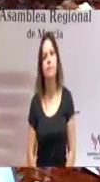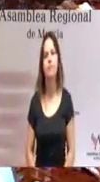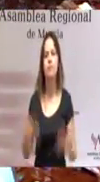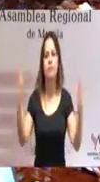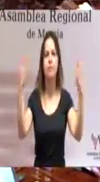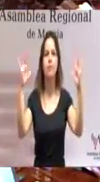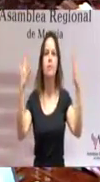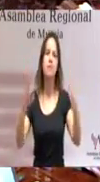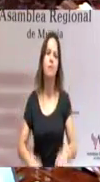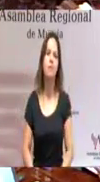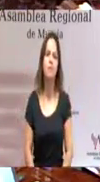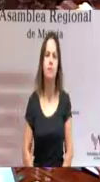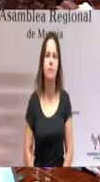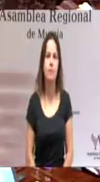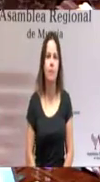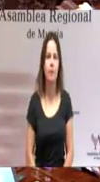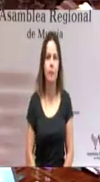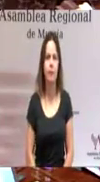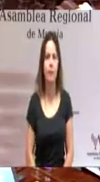Bueno,